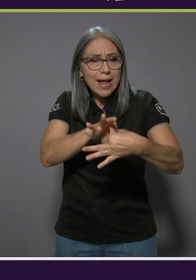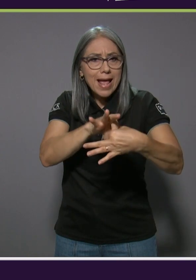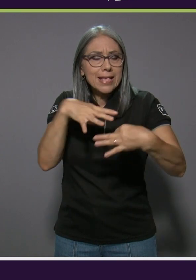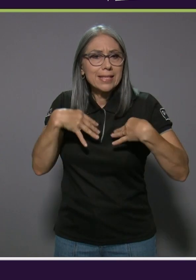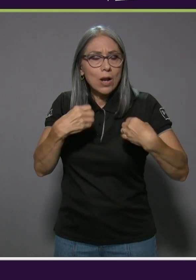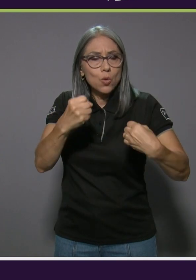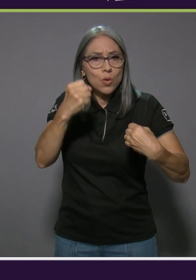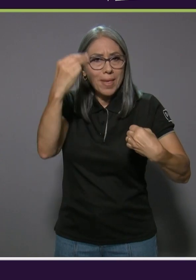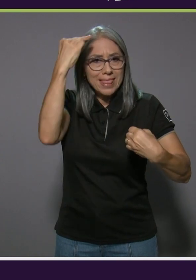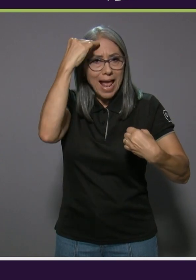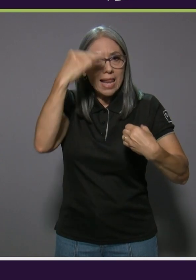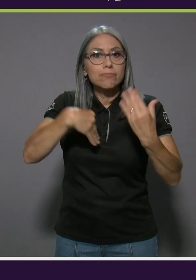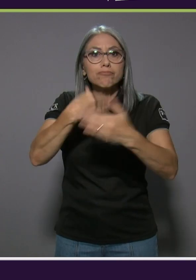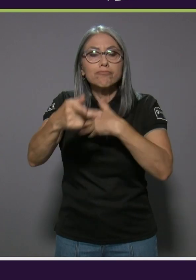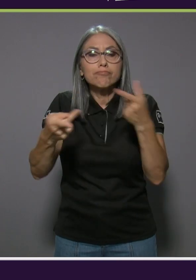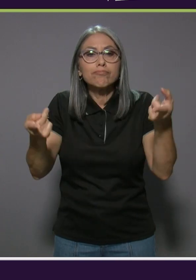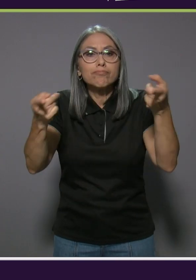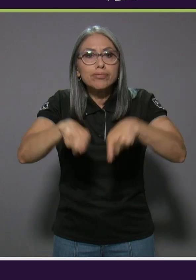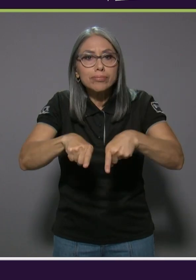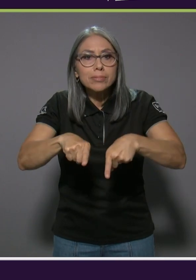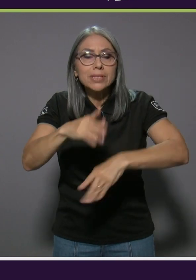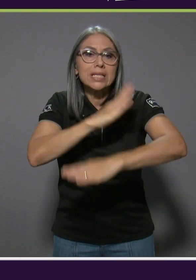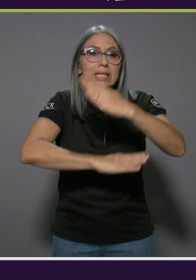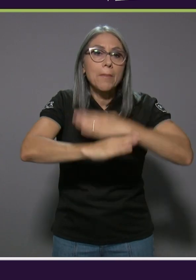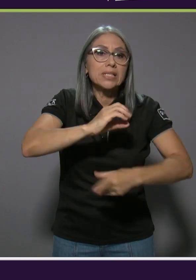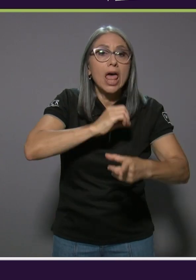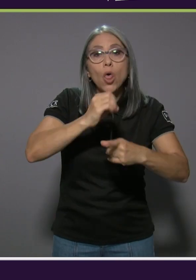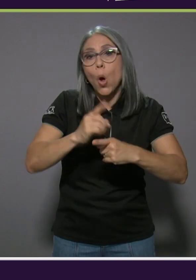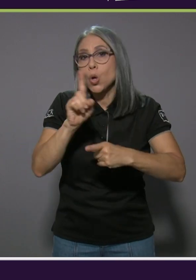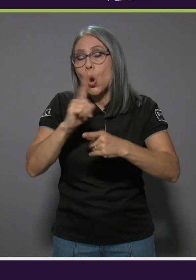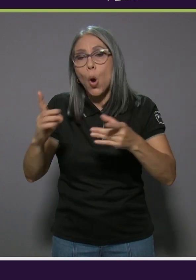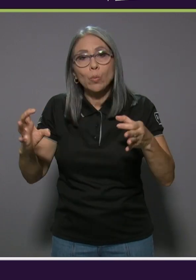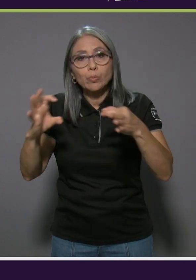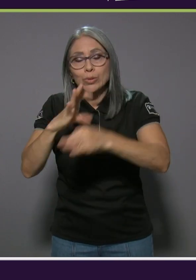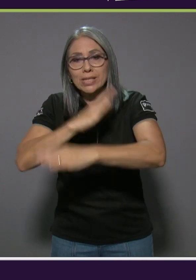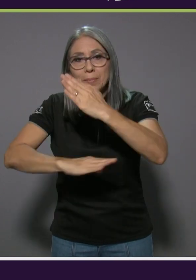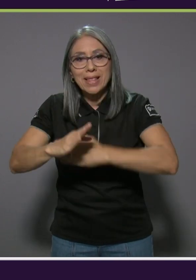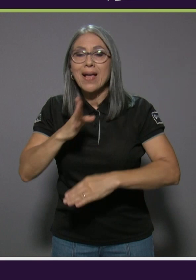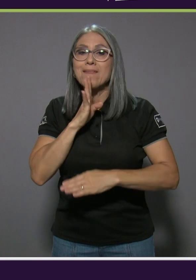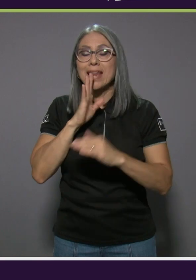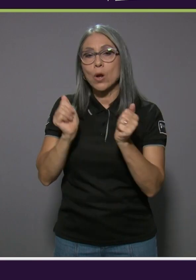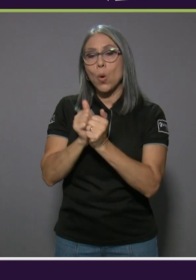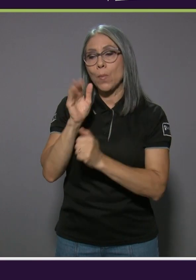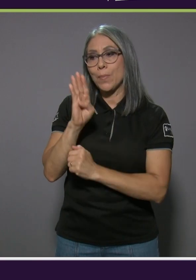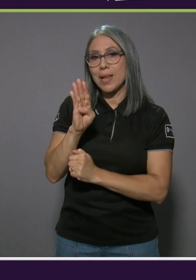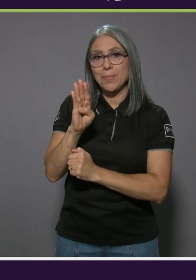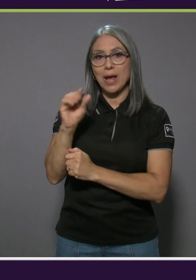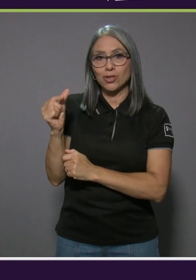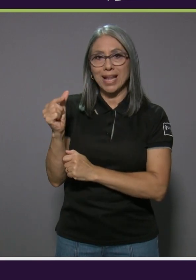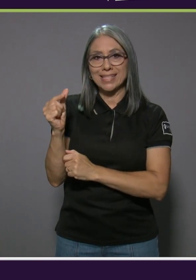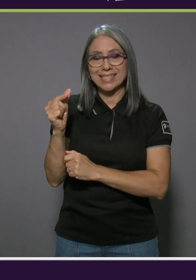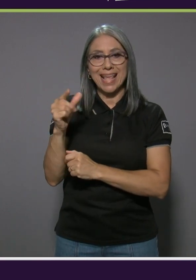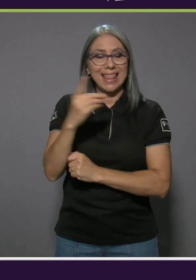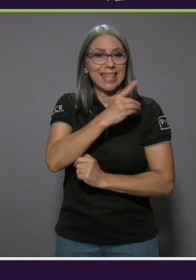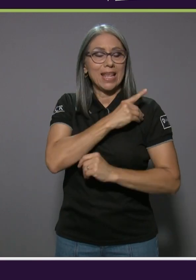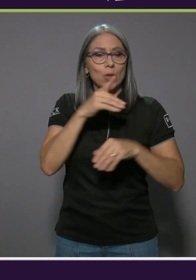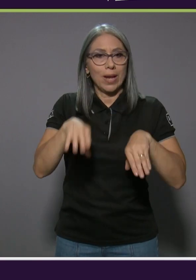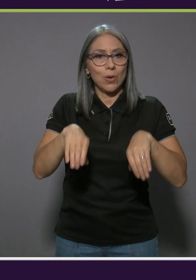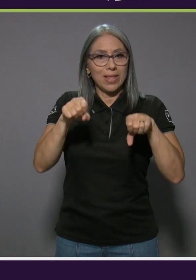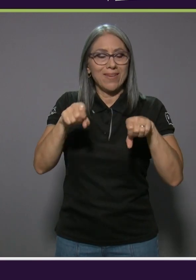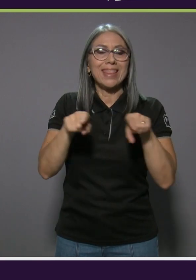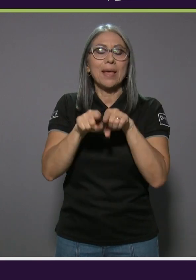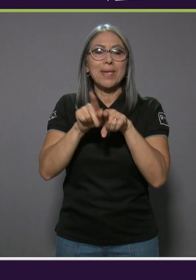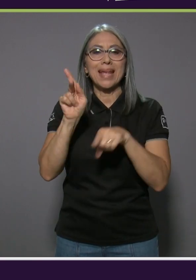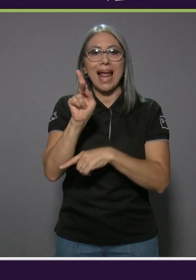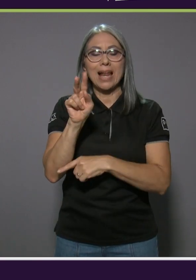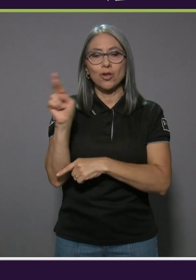una discapacidad. Conversaré sobre este tema con Vilvia González, directora ejecutiva, y Carla Rodríguez, encargada del